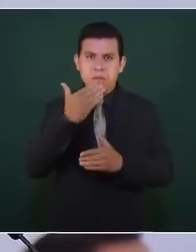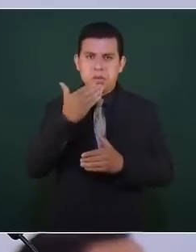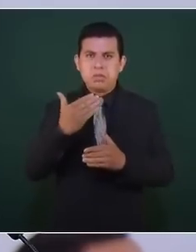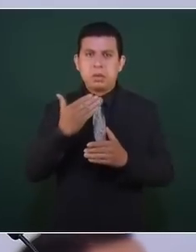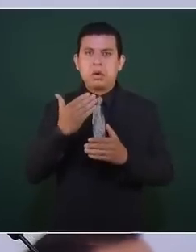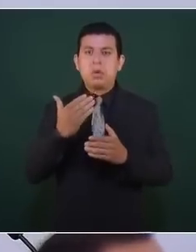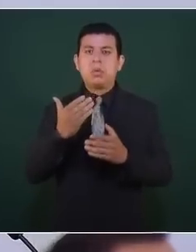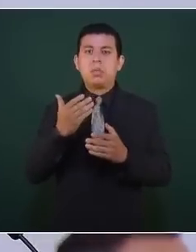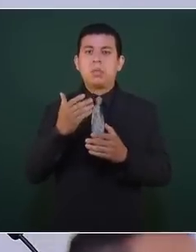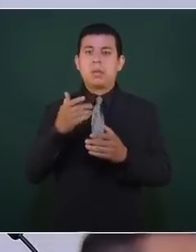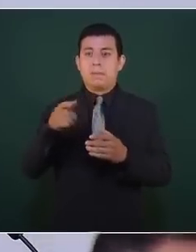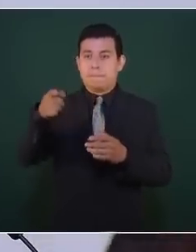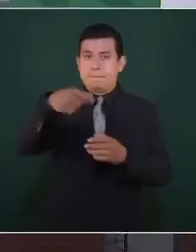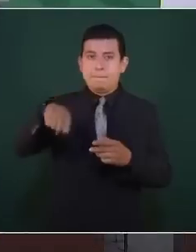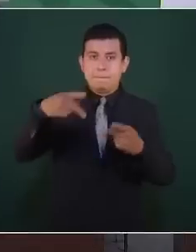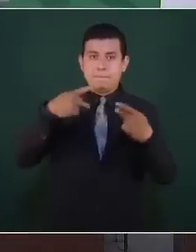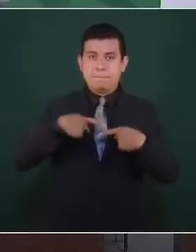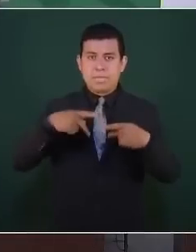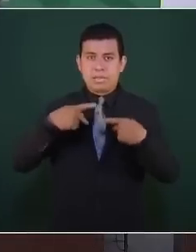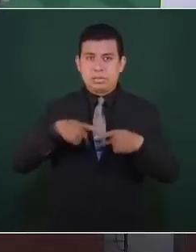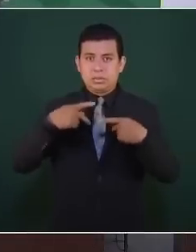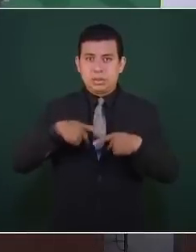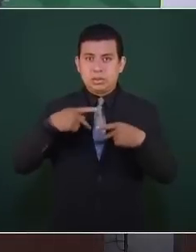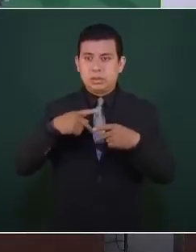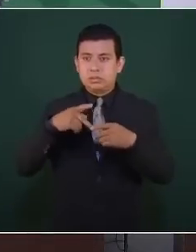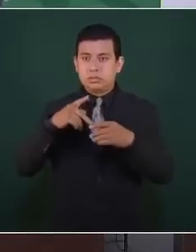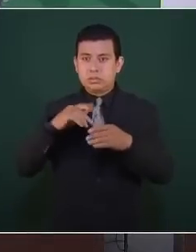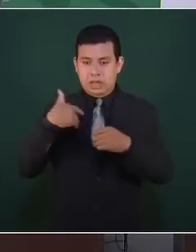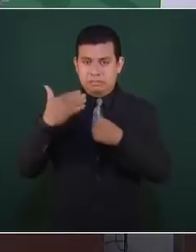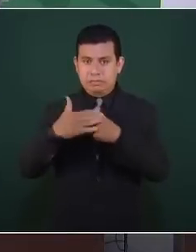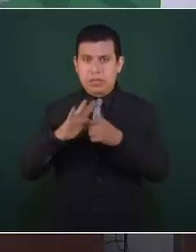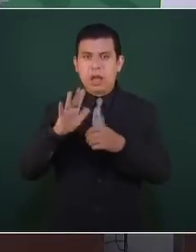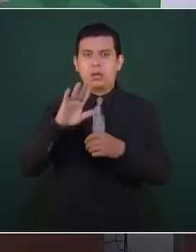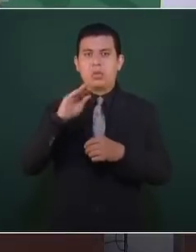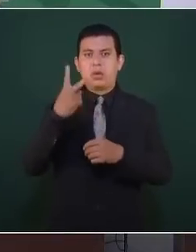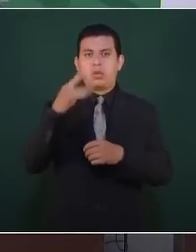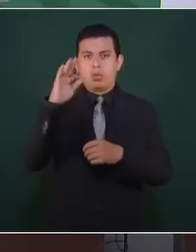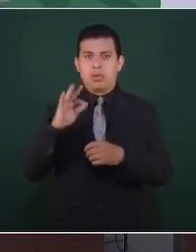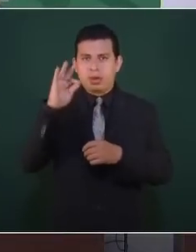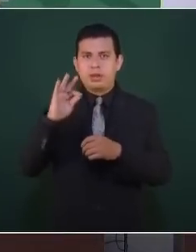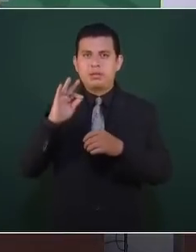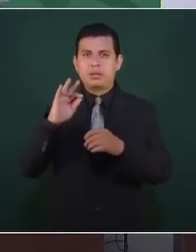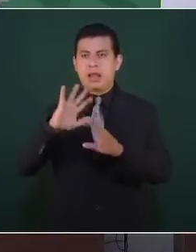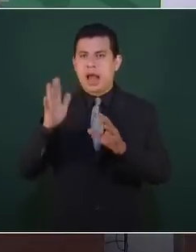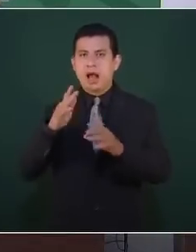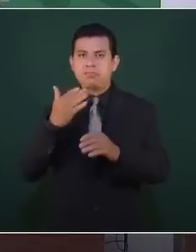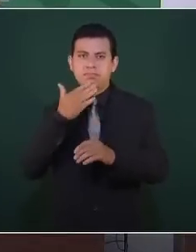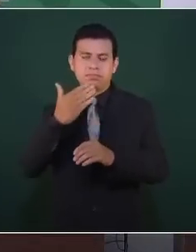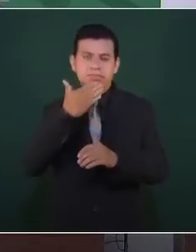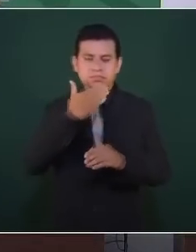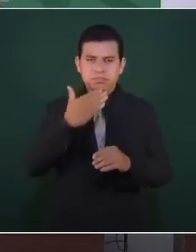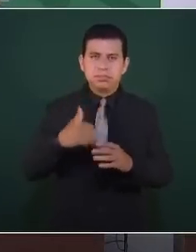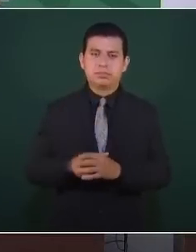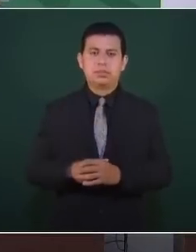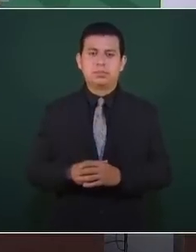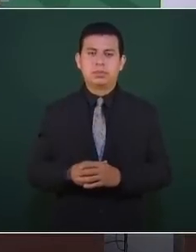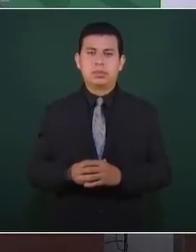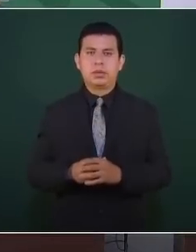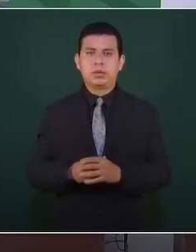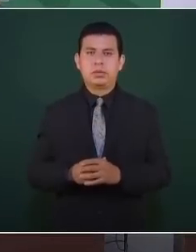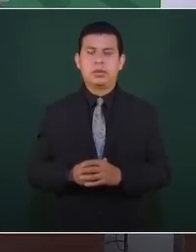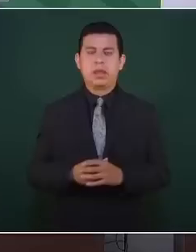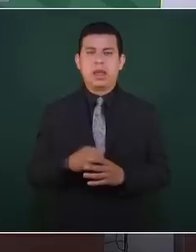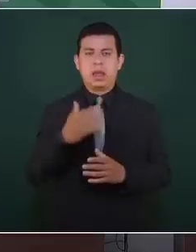de población por vacunar de un 92%. En cuanto al plan, a los mismos planes, DN3, Plan Marina y Plan